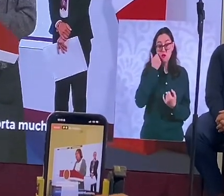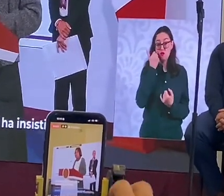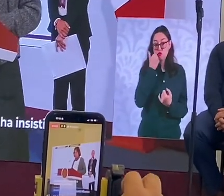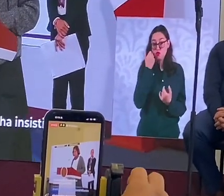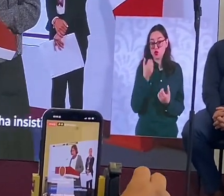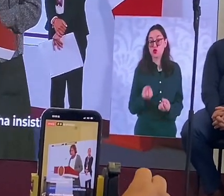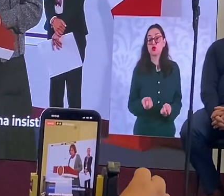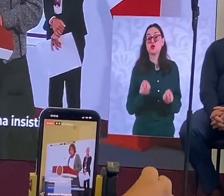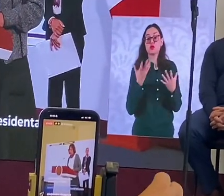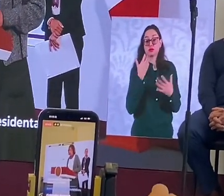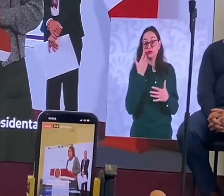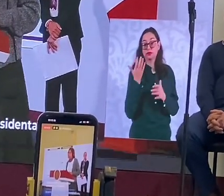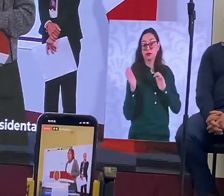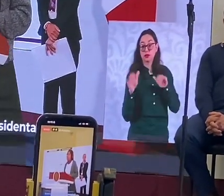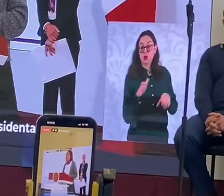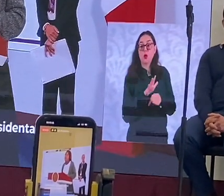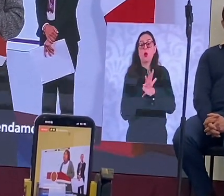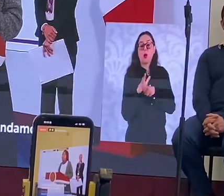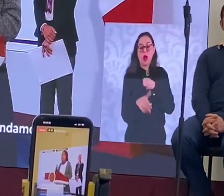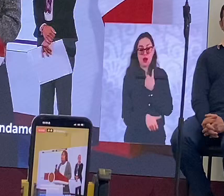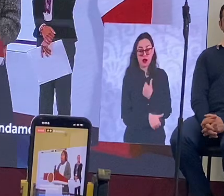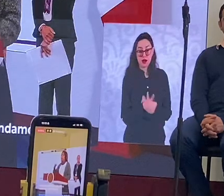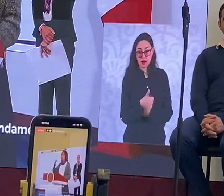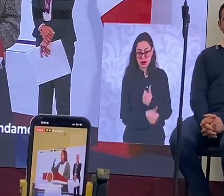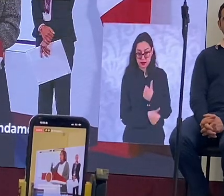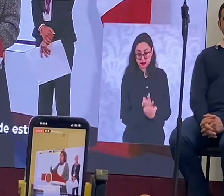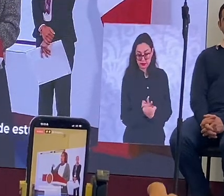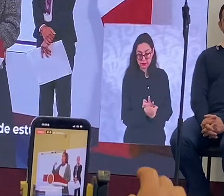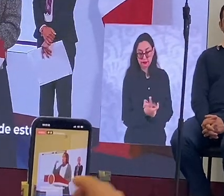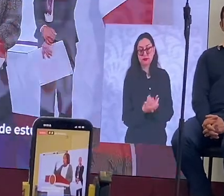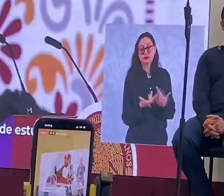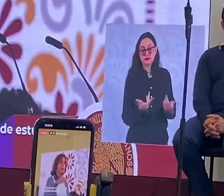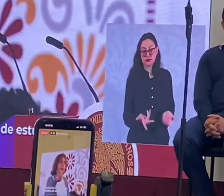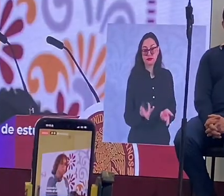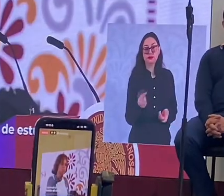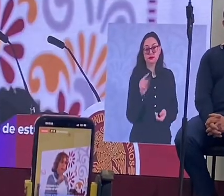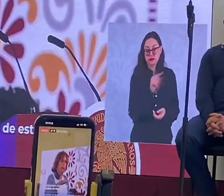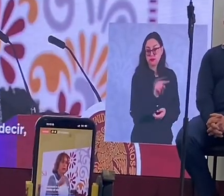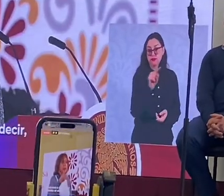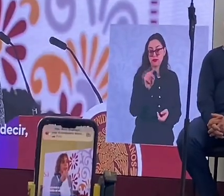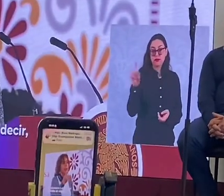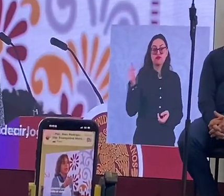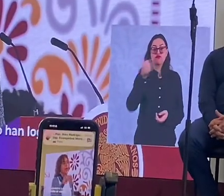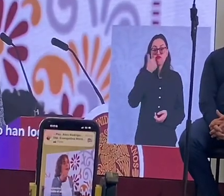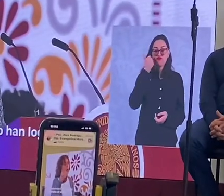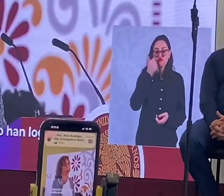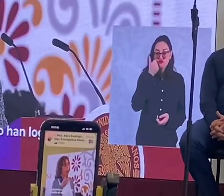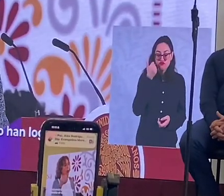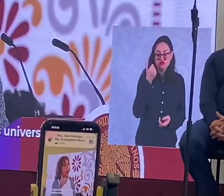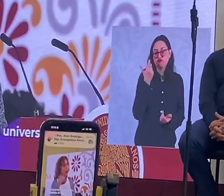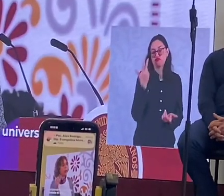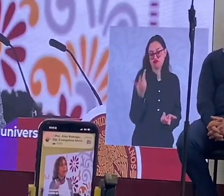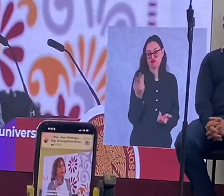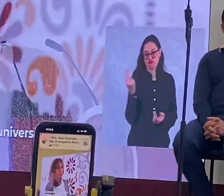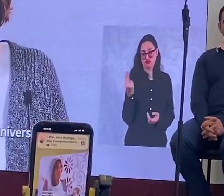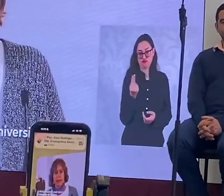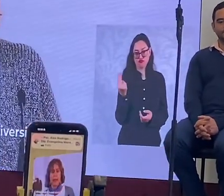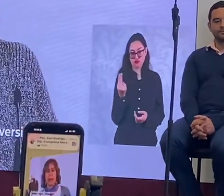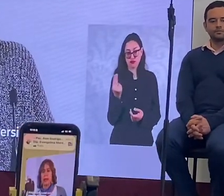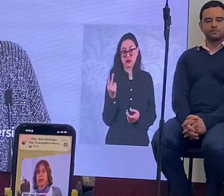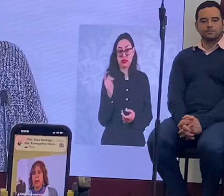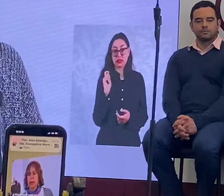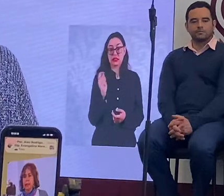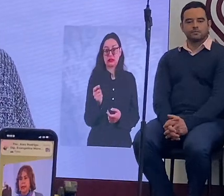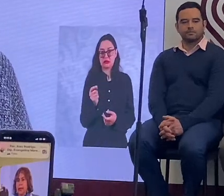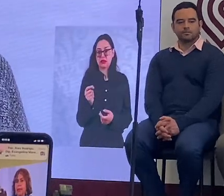permanecido en desuso por años. Este espacio será rehabilitado para albergar la nueva institución educativa. La